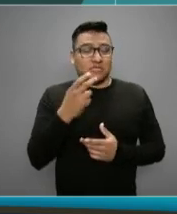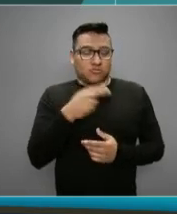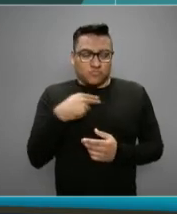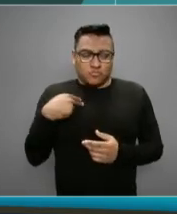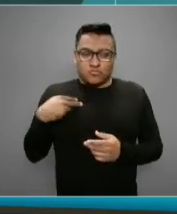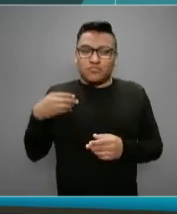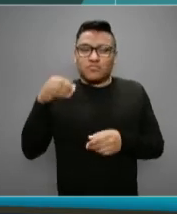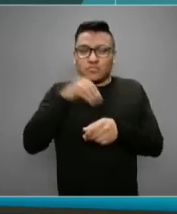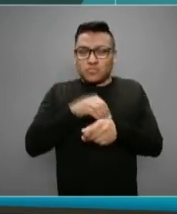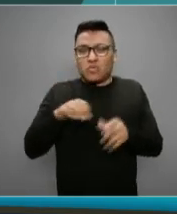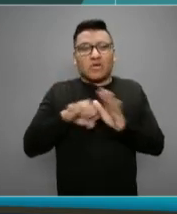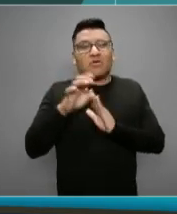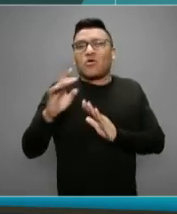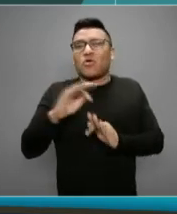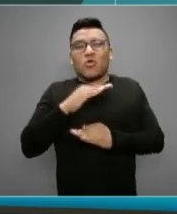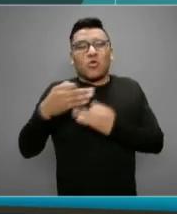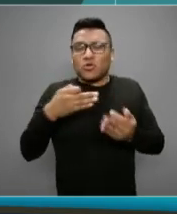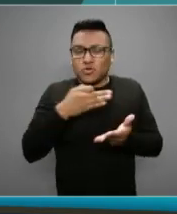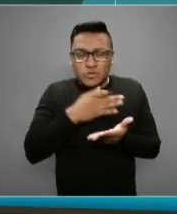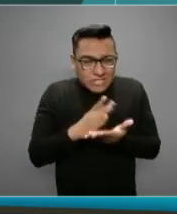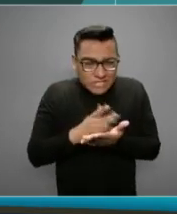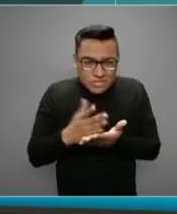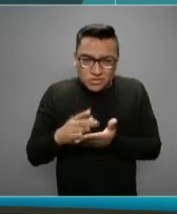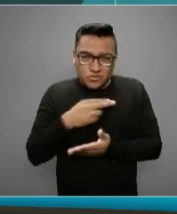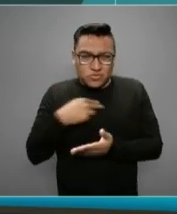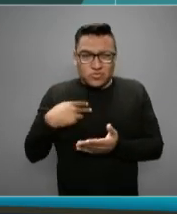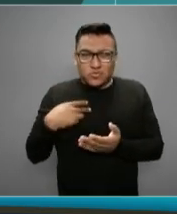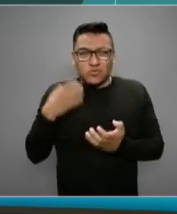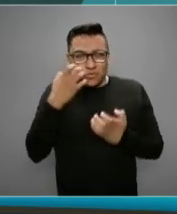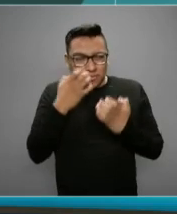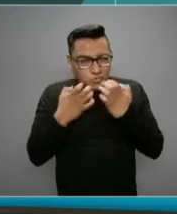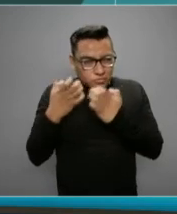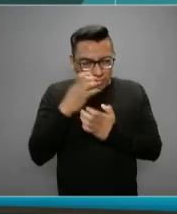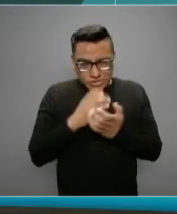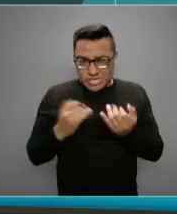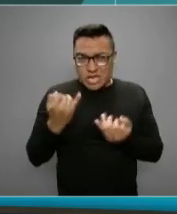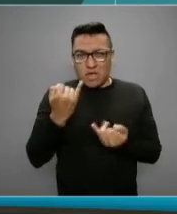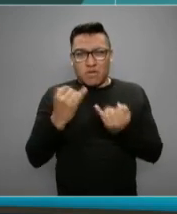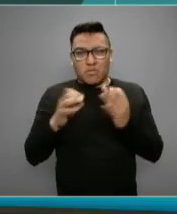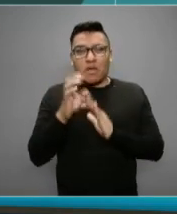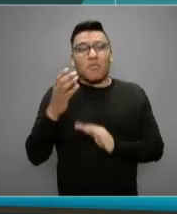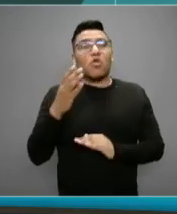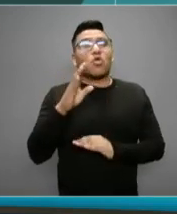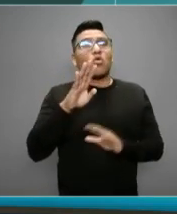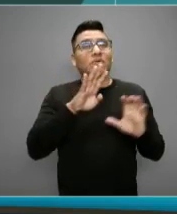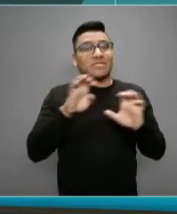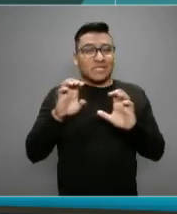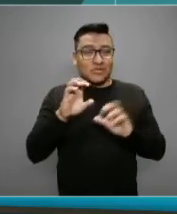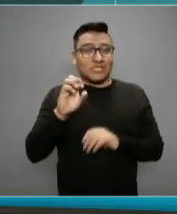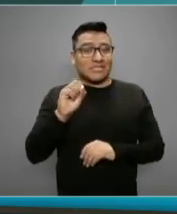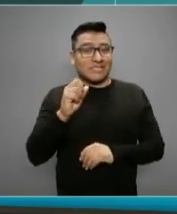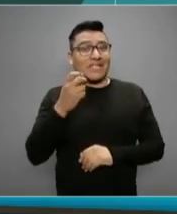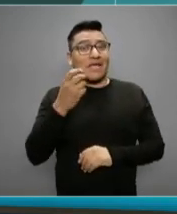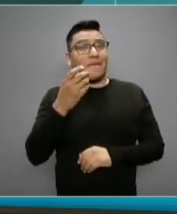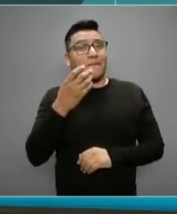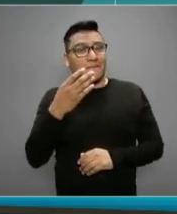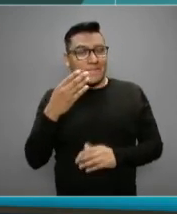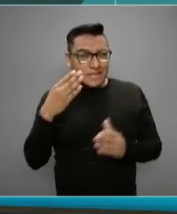serie de reestructuras de créditos. En el año pasado hicimos más reestructuras que nunca, hicimos 960 mil reestructuras de